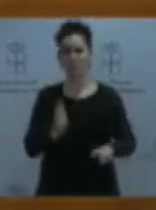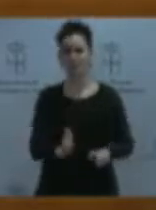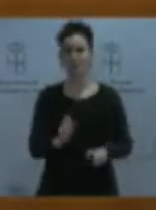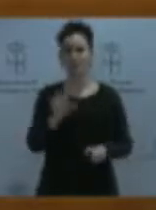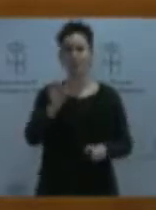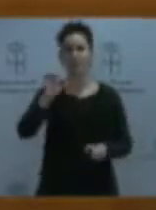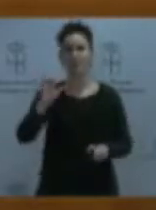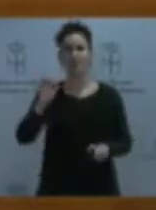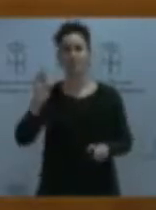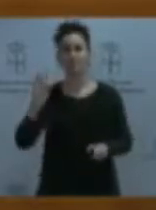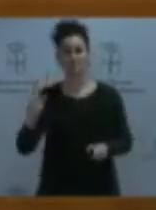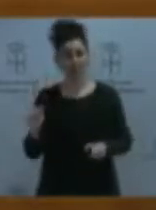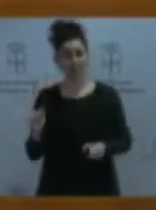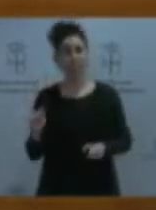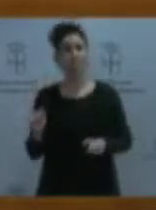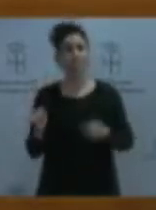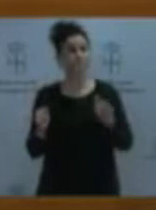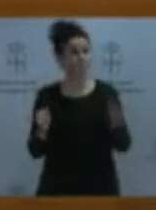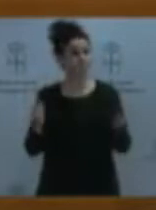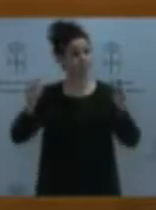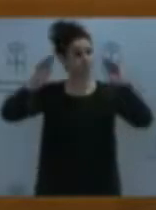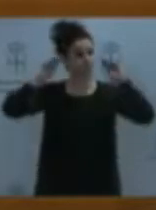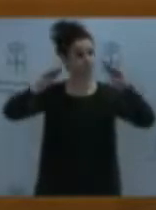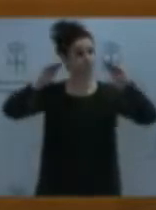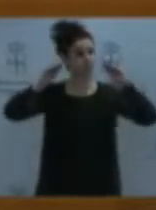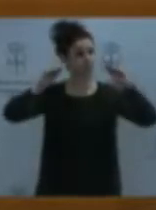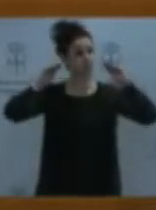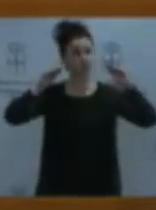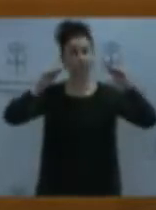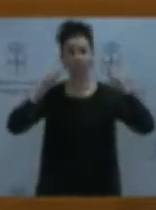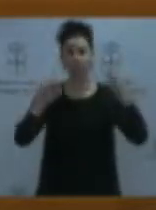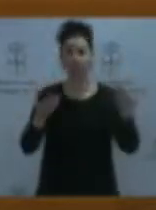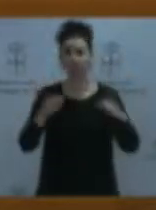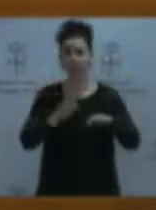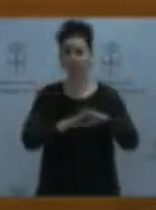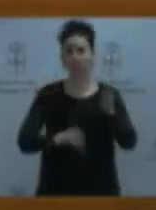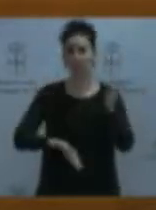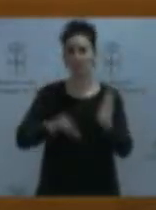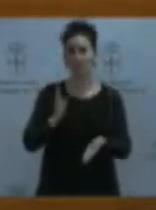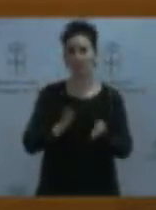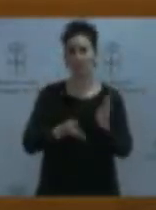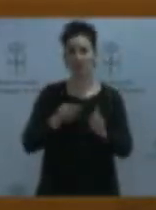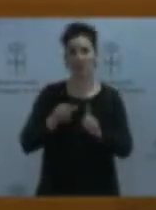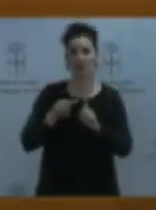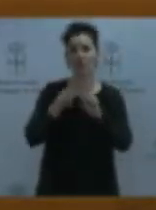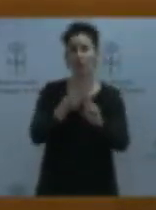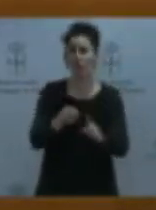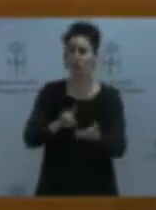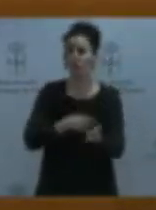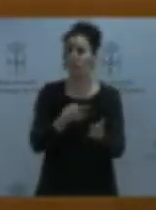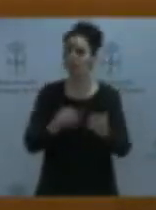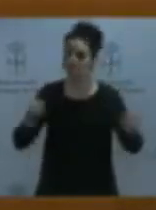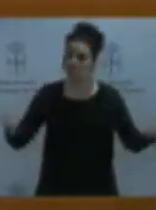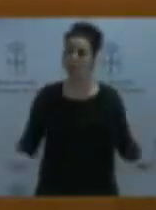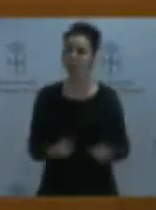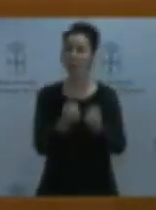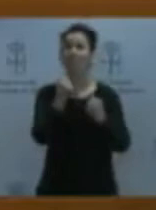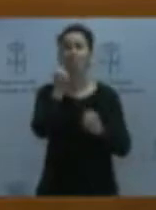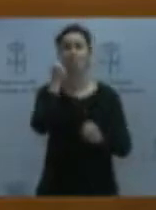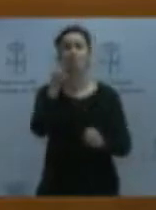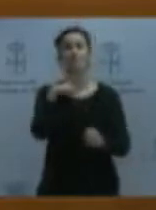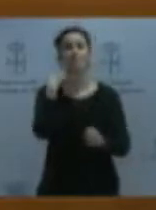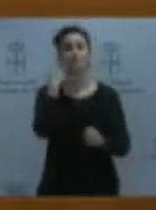formado, al menos en la intervención para el plan de actuación para la detección y control del avispón asiático. El